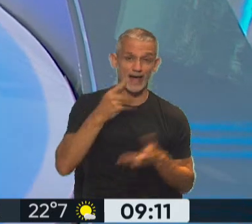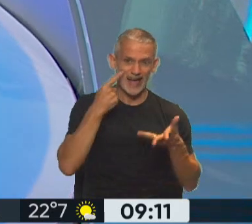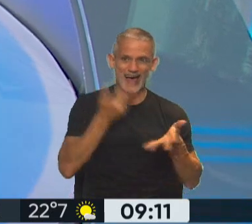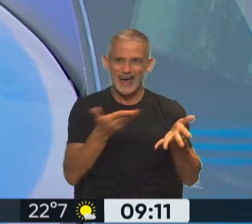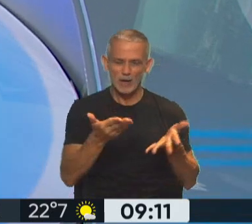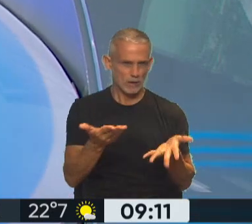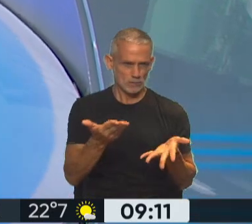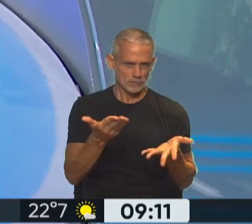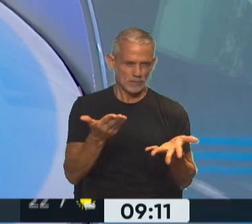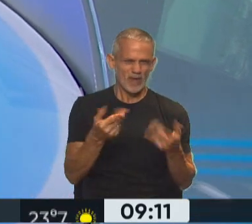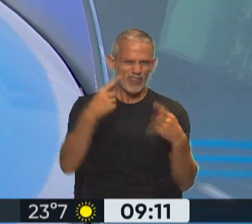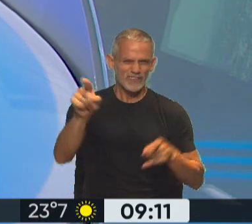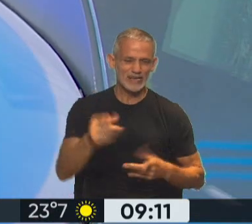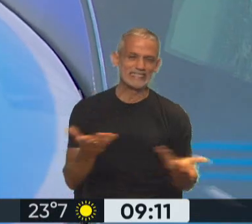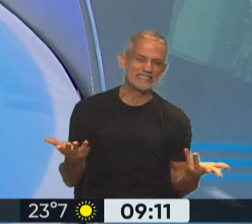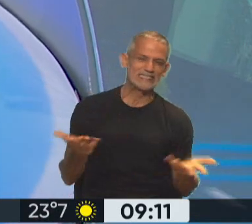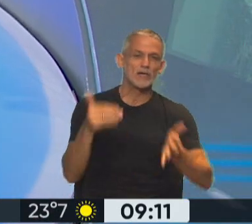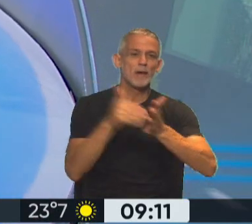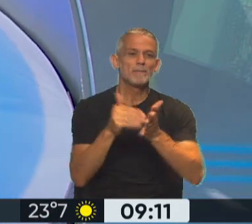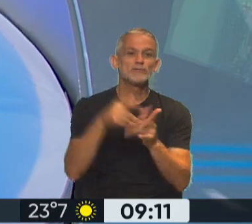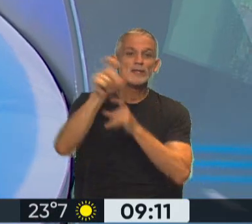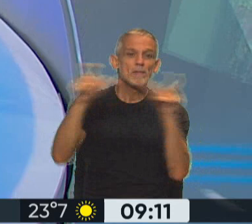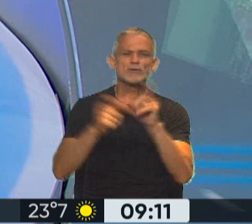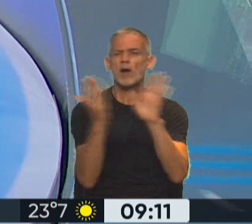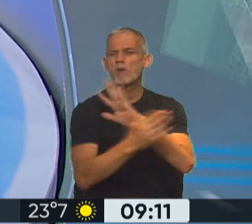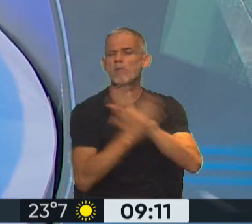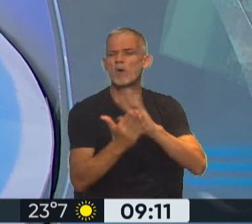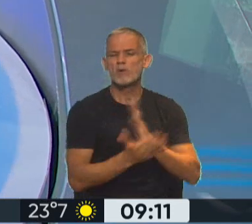definitiva no están así son los millones que se